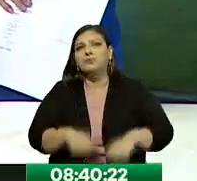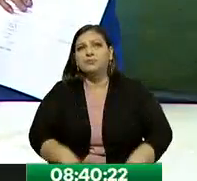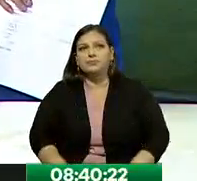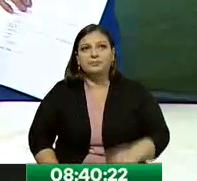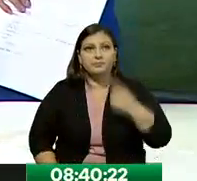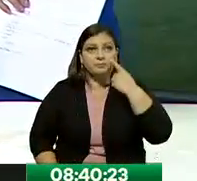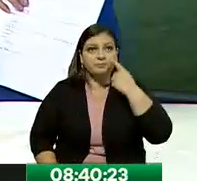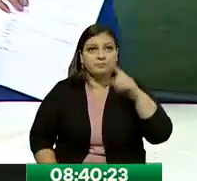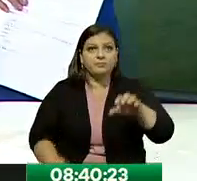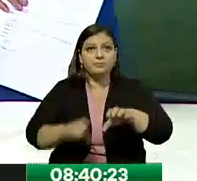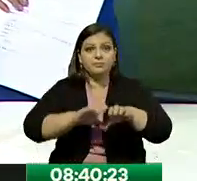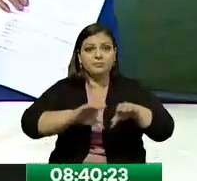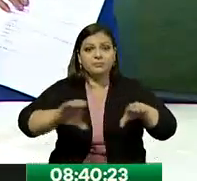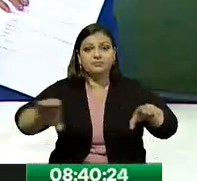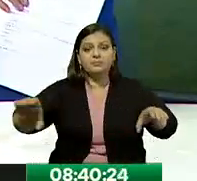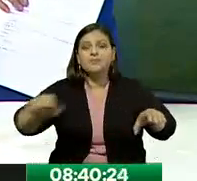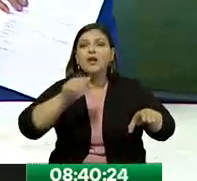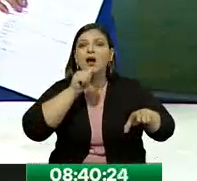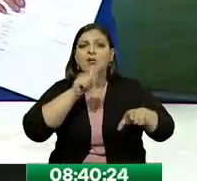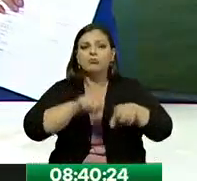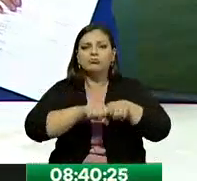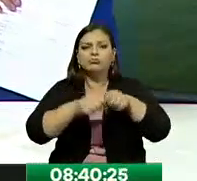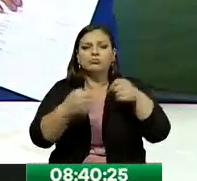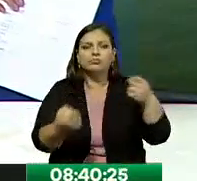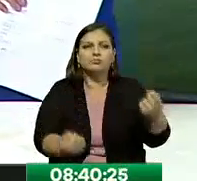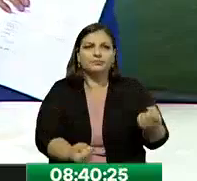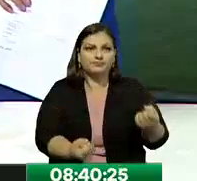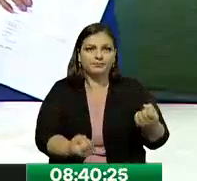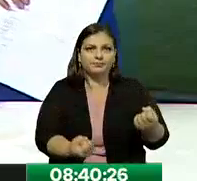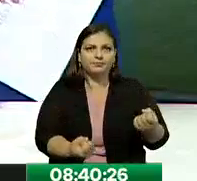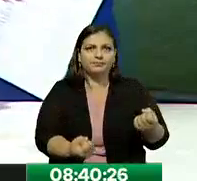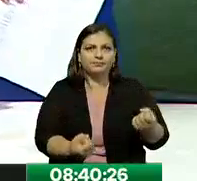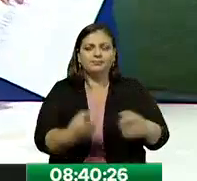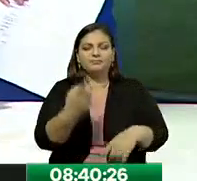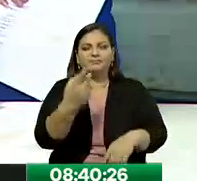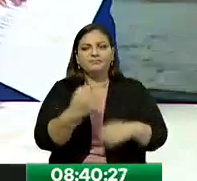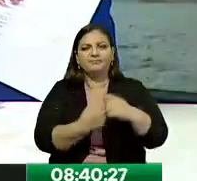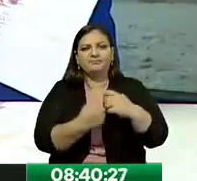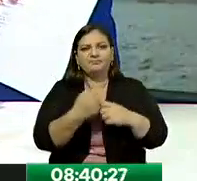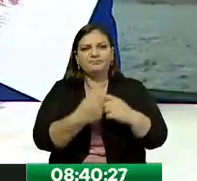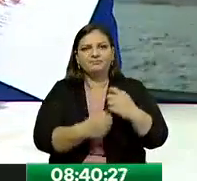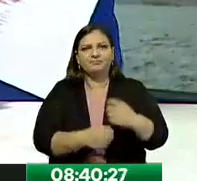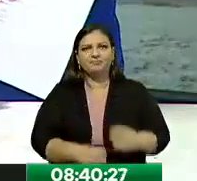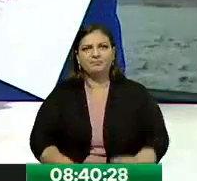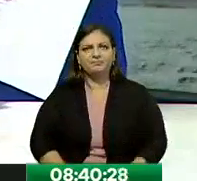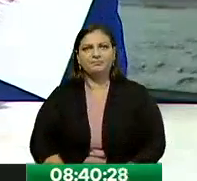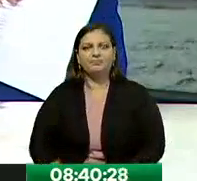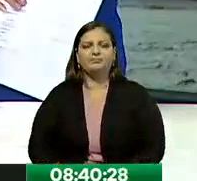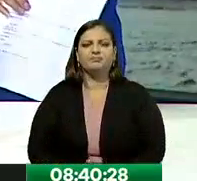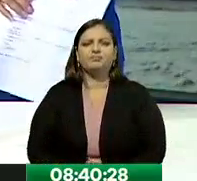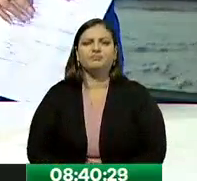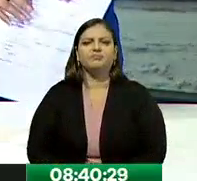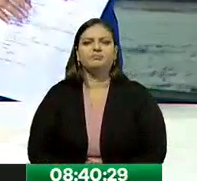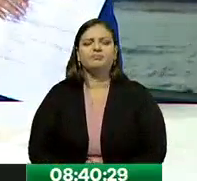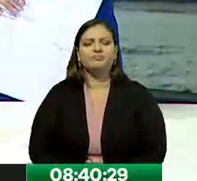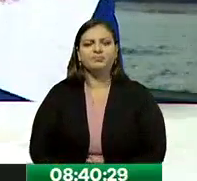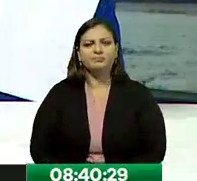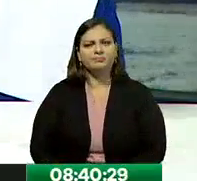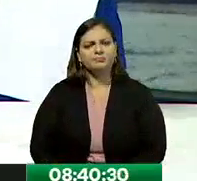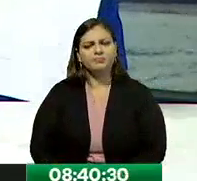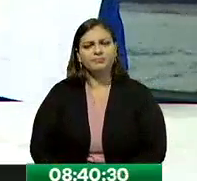la pesadilla por supuesto para todos los moradores de este sector vil y aparte de decirles que esperen a los moradores de ese sector